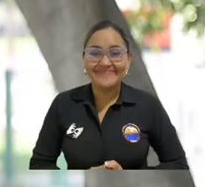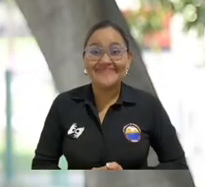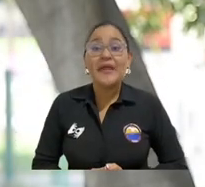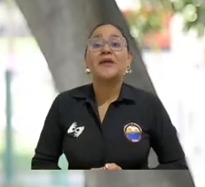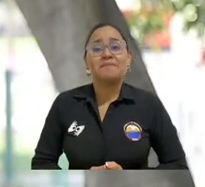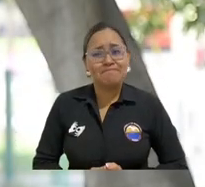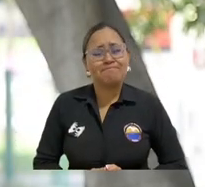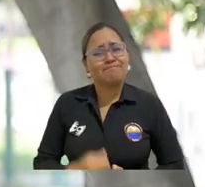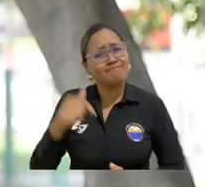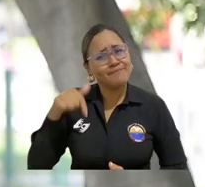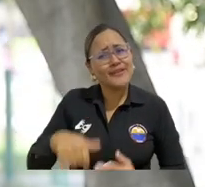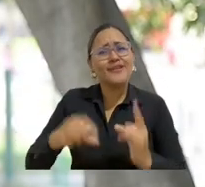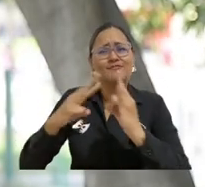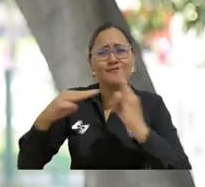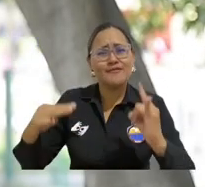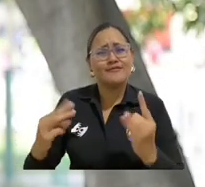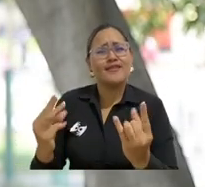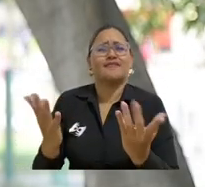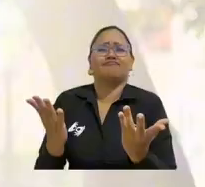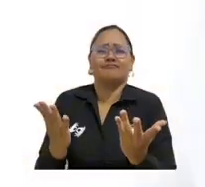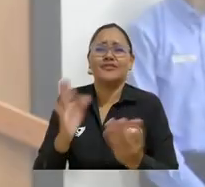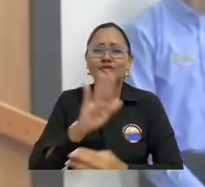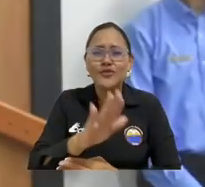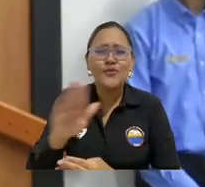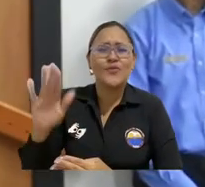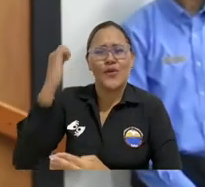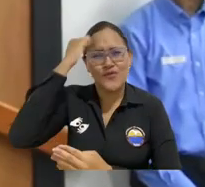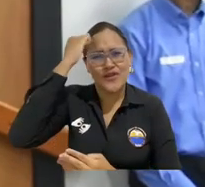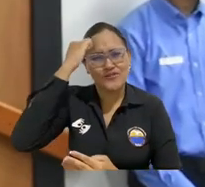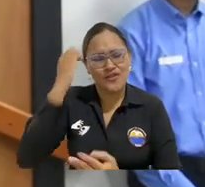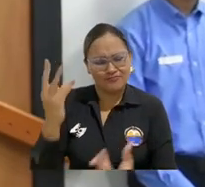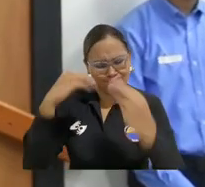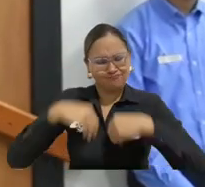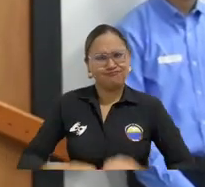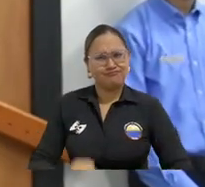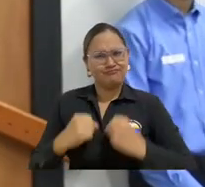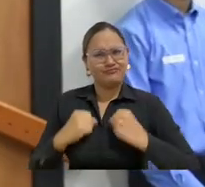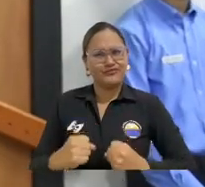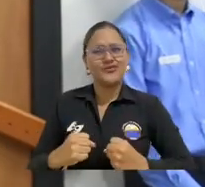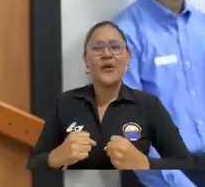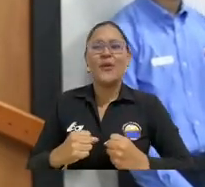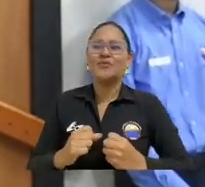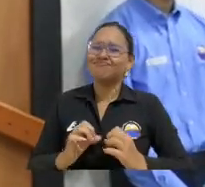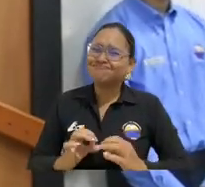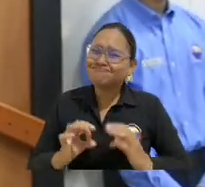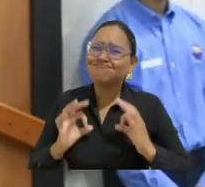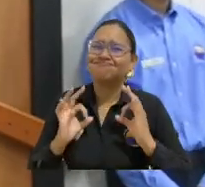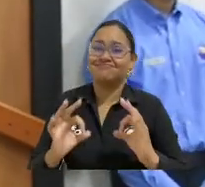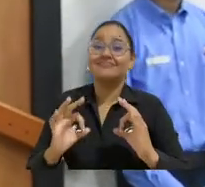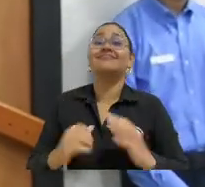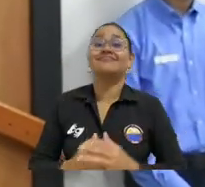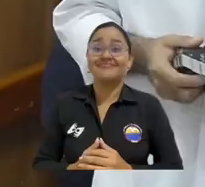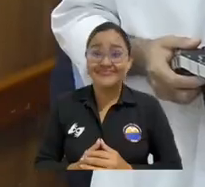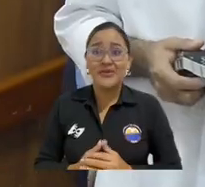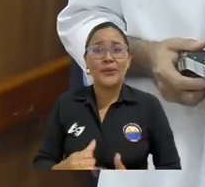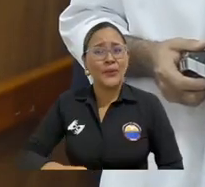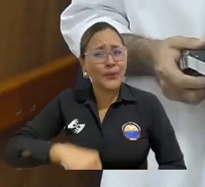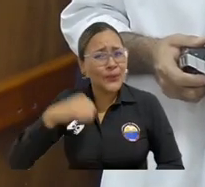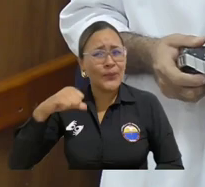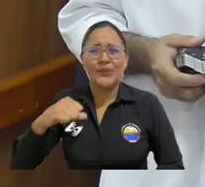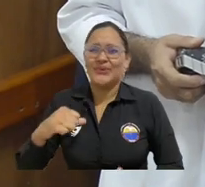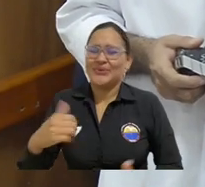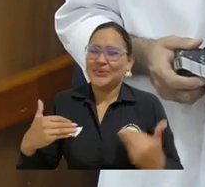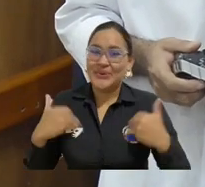me ha formado los docentes, claramente orgullo. La universidad es un alma mater, es una experiencia